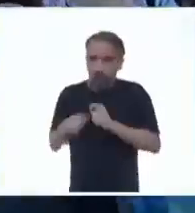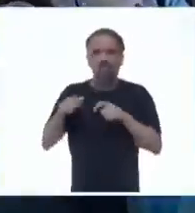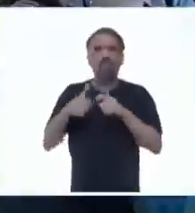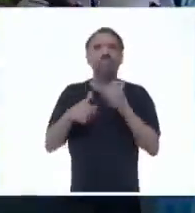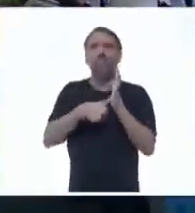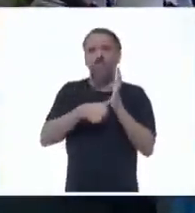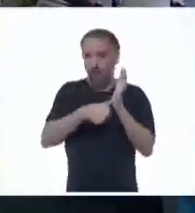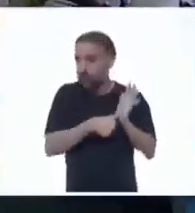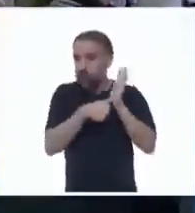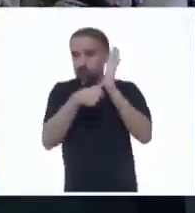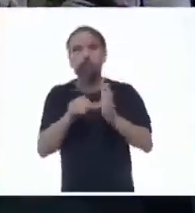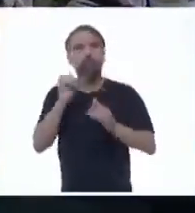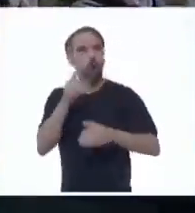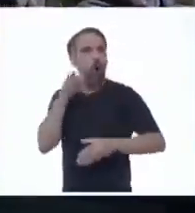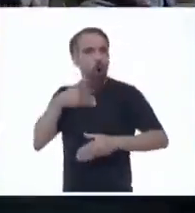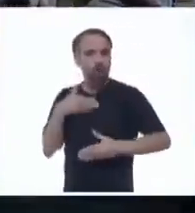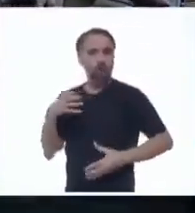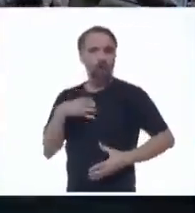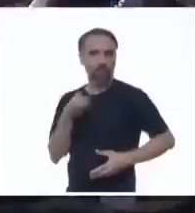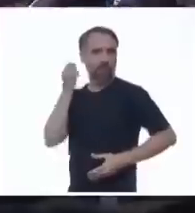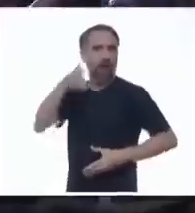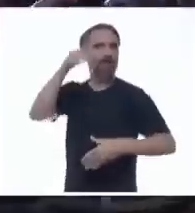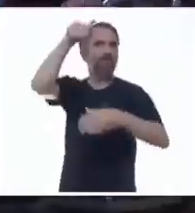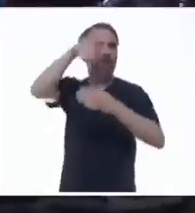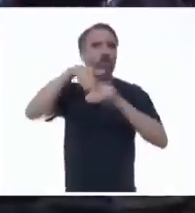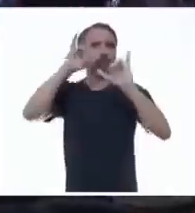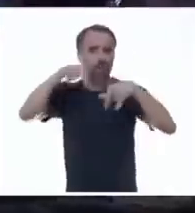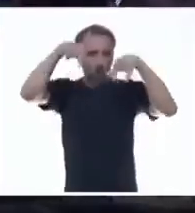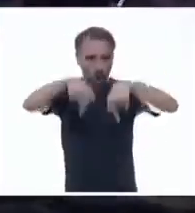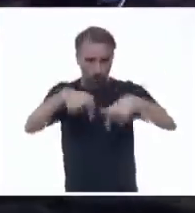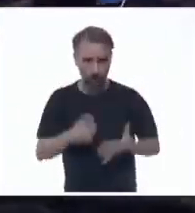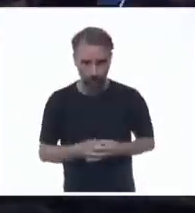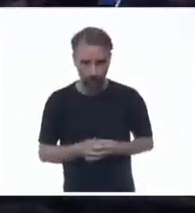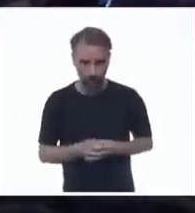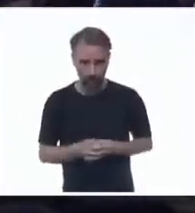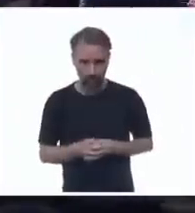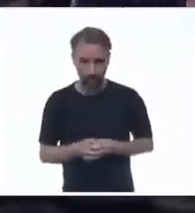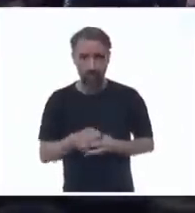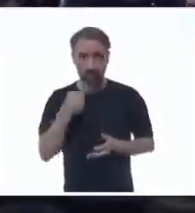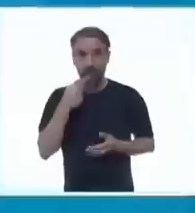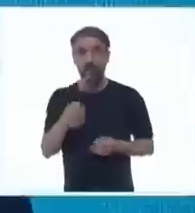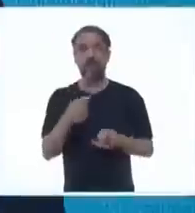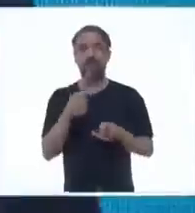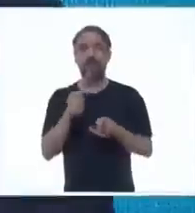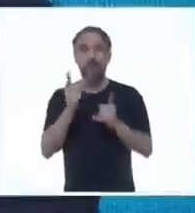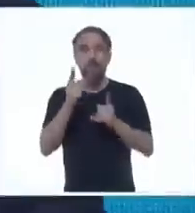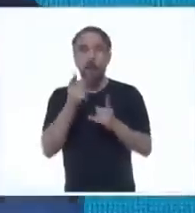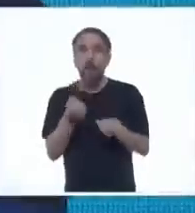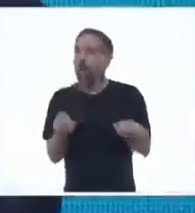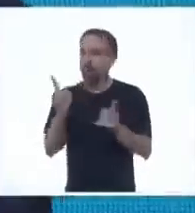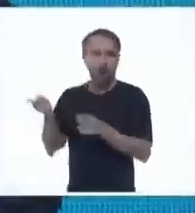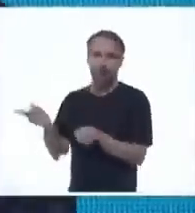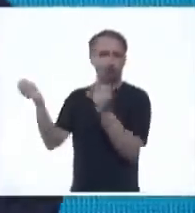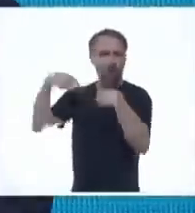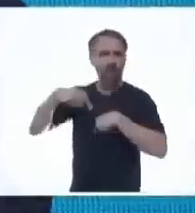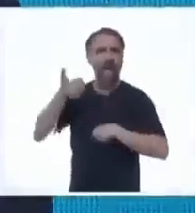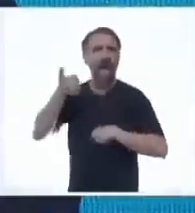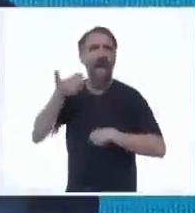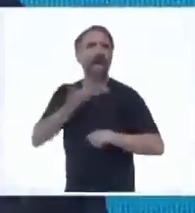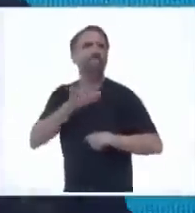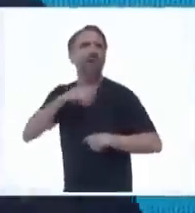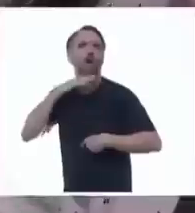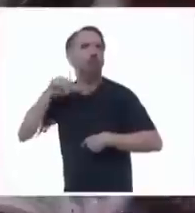a depositarnos su confianza, decirles que frente a la vuelta de las AFJP vamos a parar